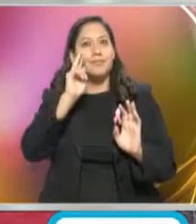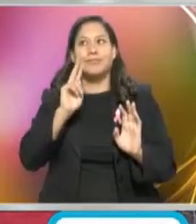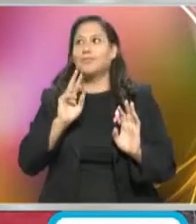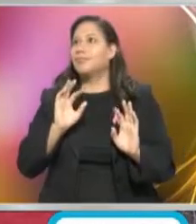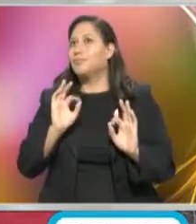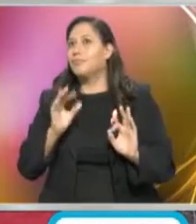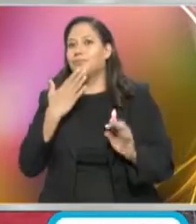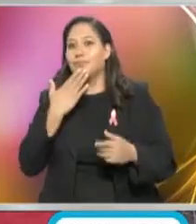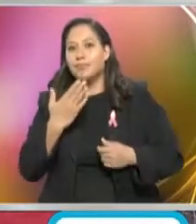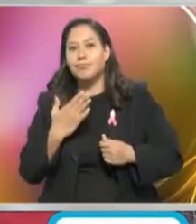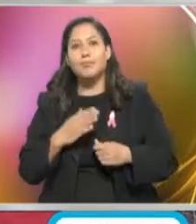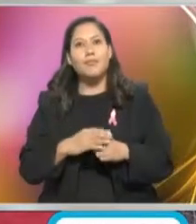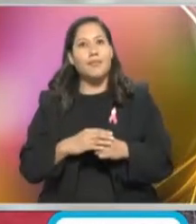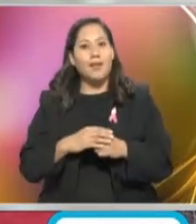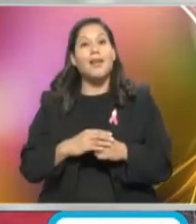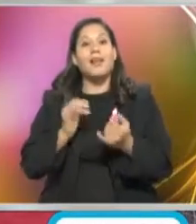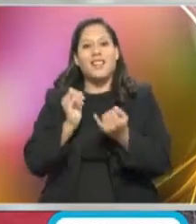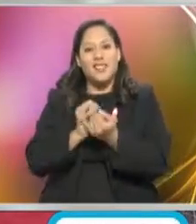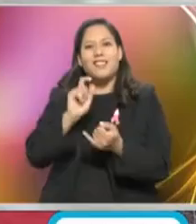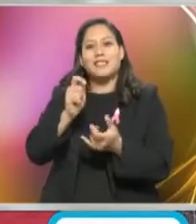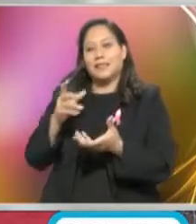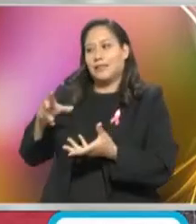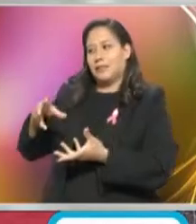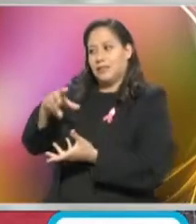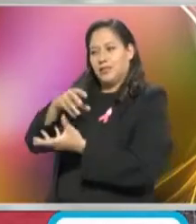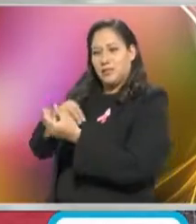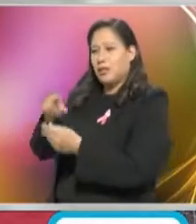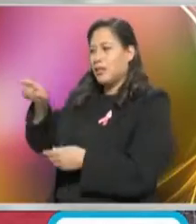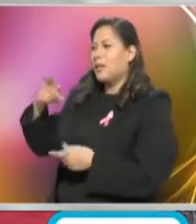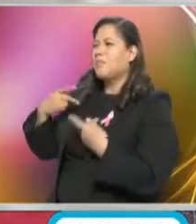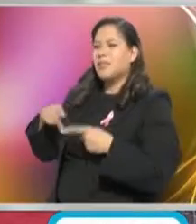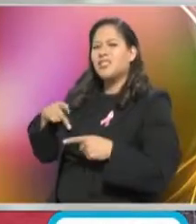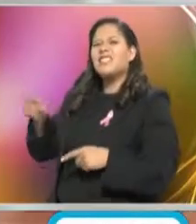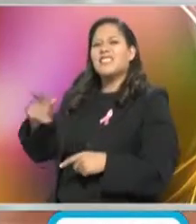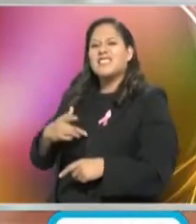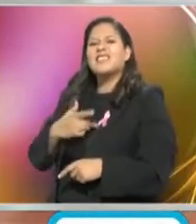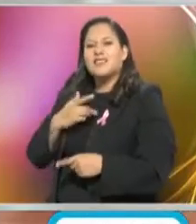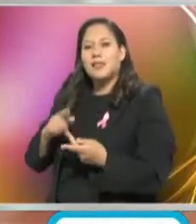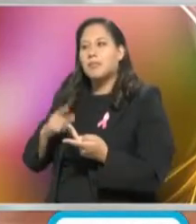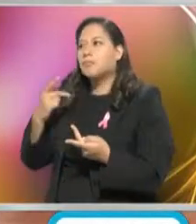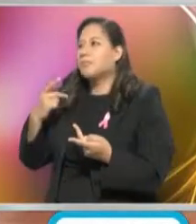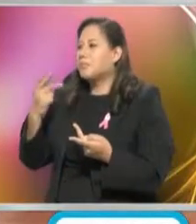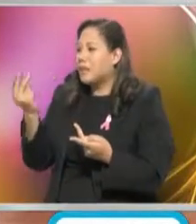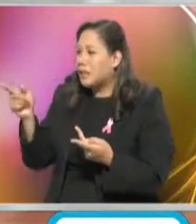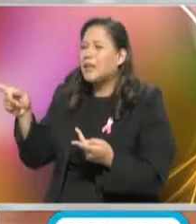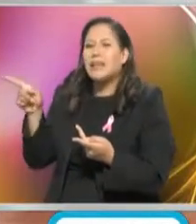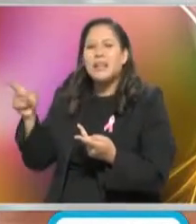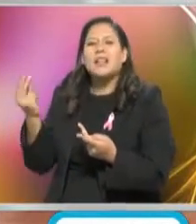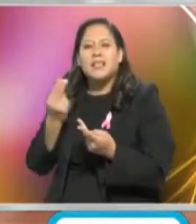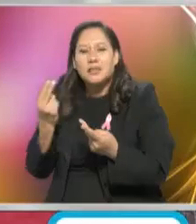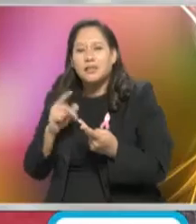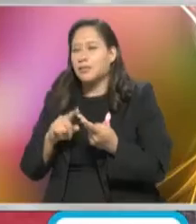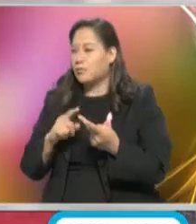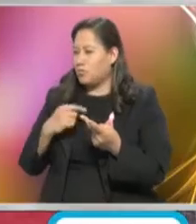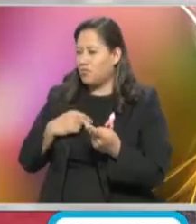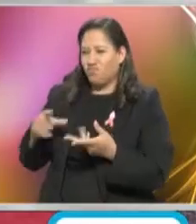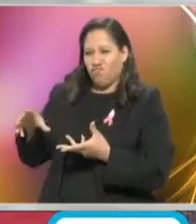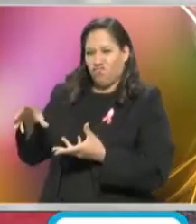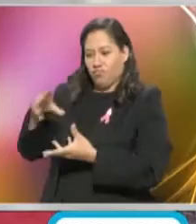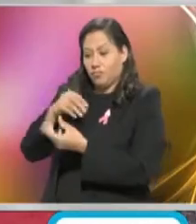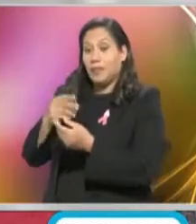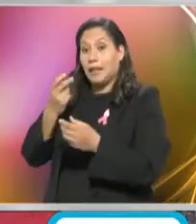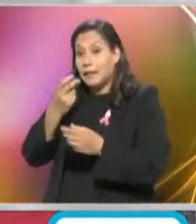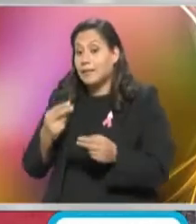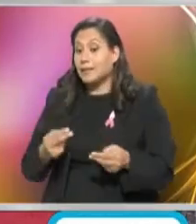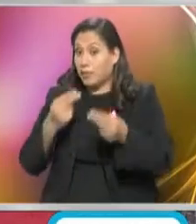a través de los ojos del cliente. ¿Qué es lo que el cliente quiere? ¿Qué es lo que necesita? Los negocios exitosos son